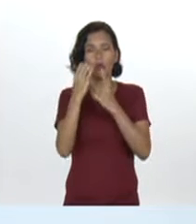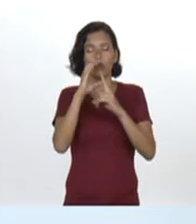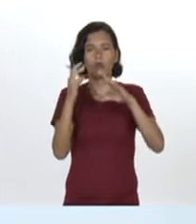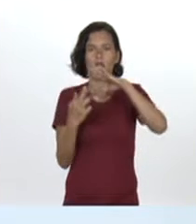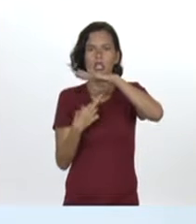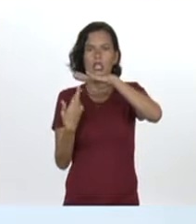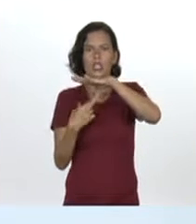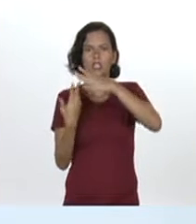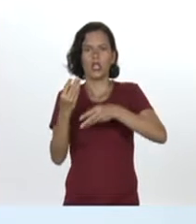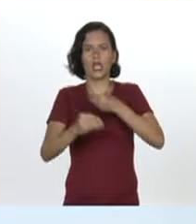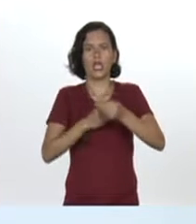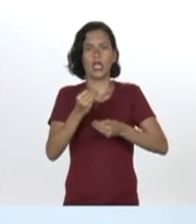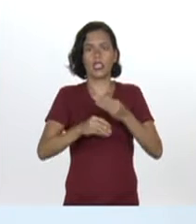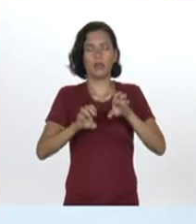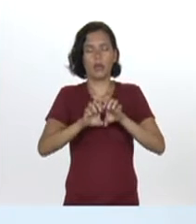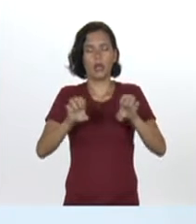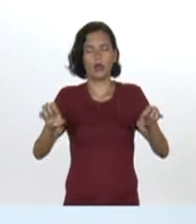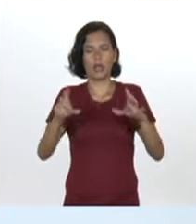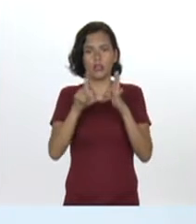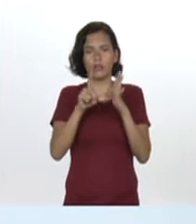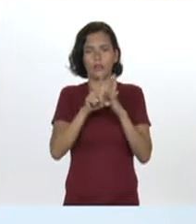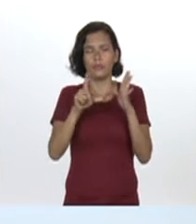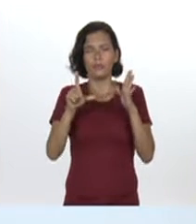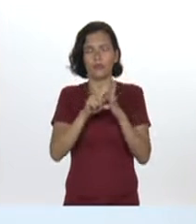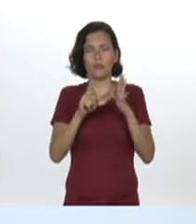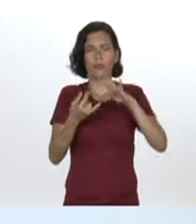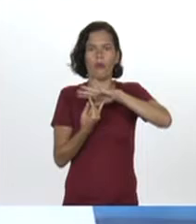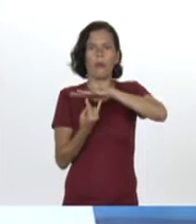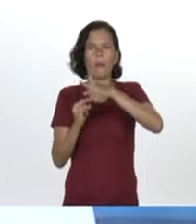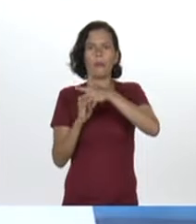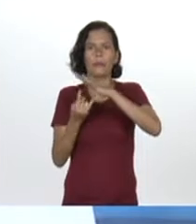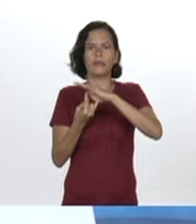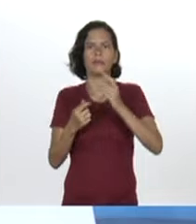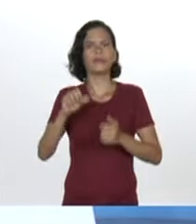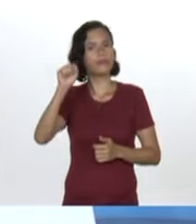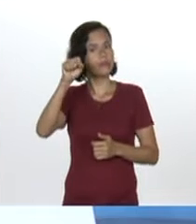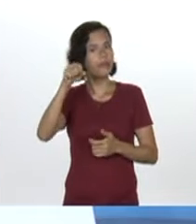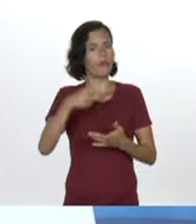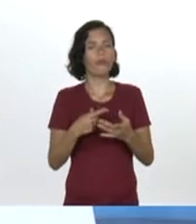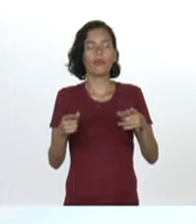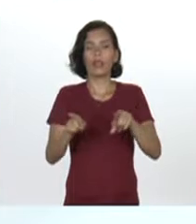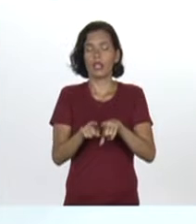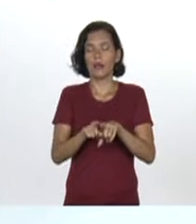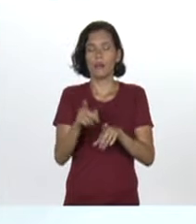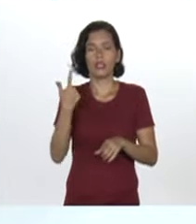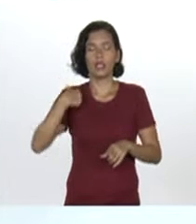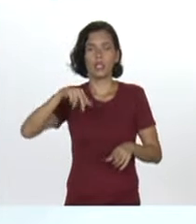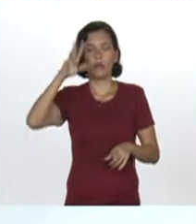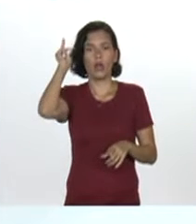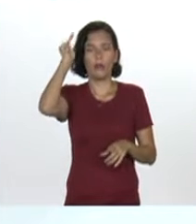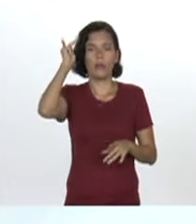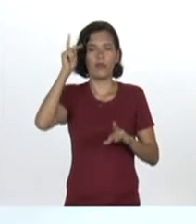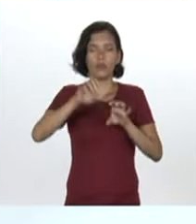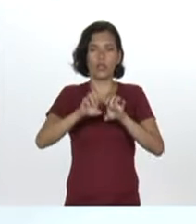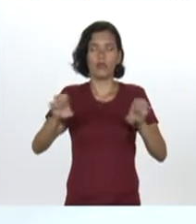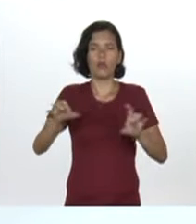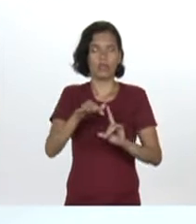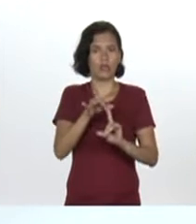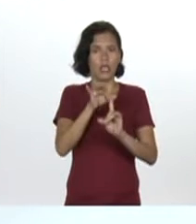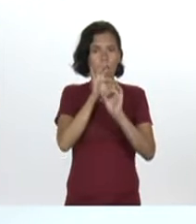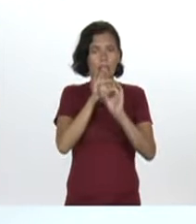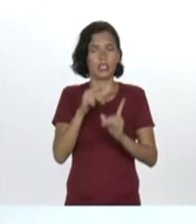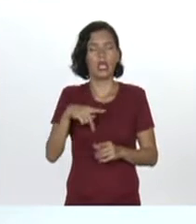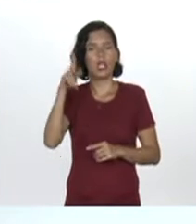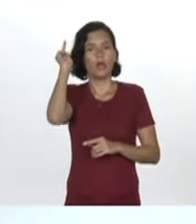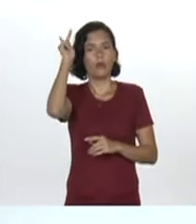recreación, dedicado a la educación media general y media técnica. Así es, Minangeli. También tendremos a las profesoras de la modalidad de educación